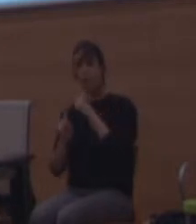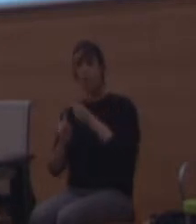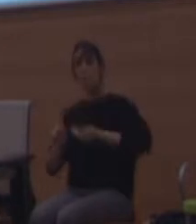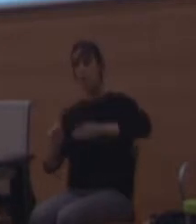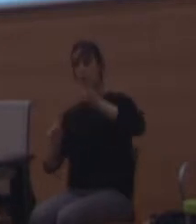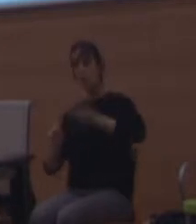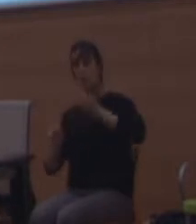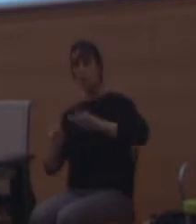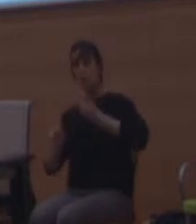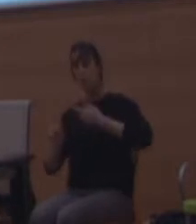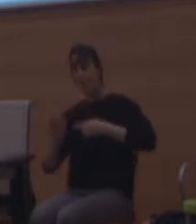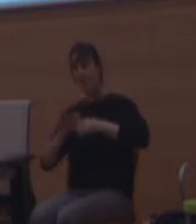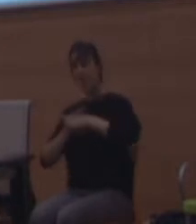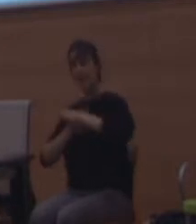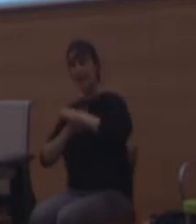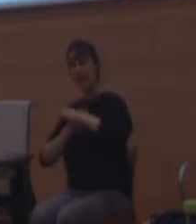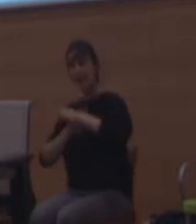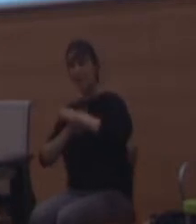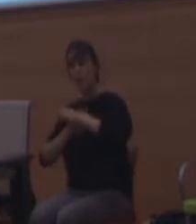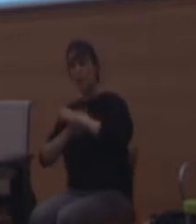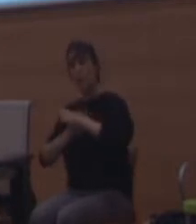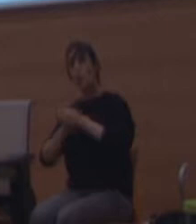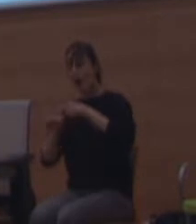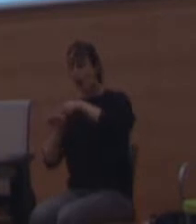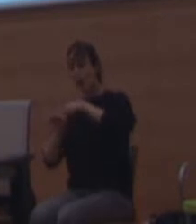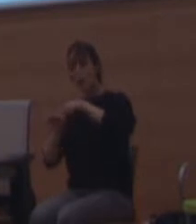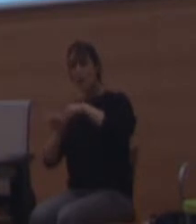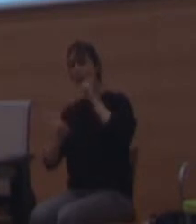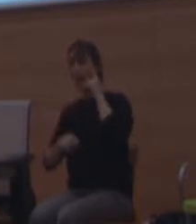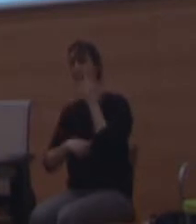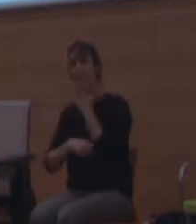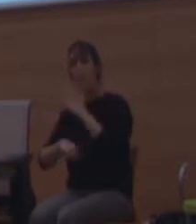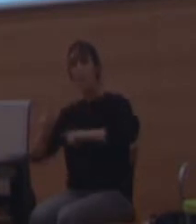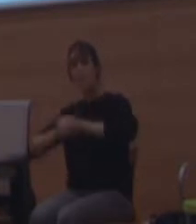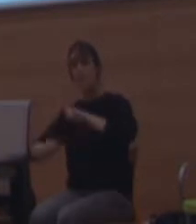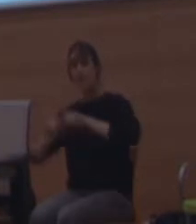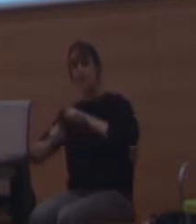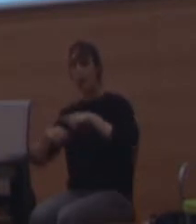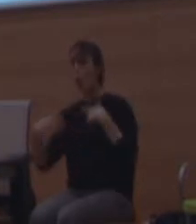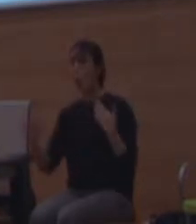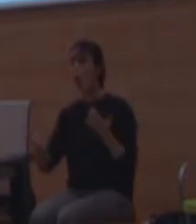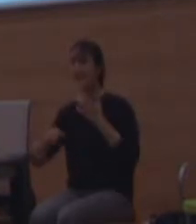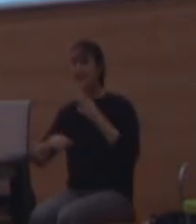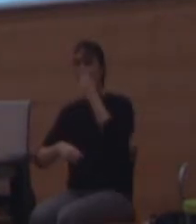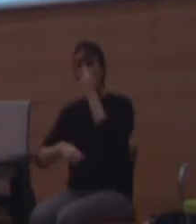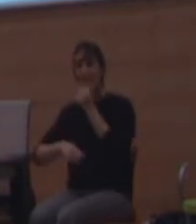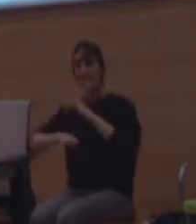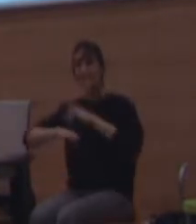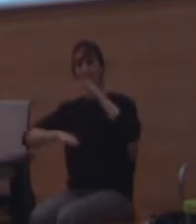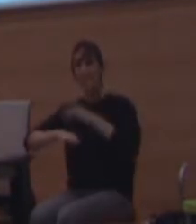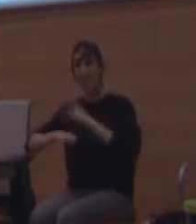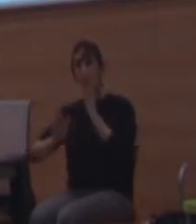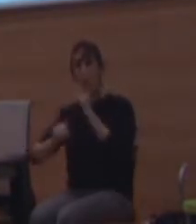importante de desarrollo de una úlcera neuropática va a ser la pérdida de sensibilidad en los pies